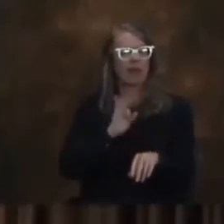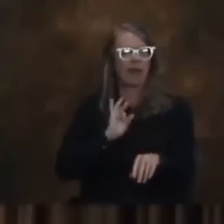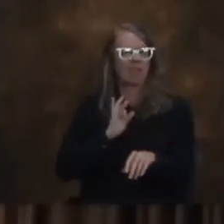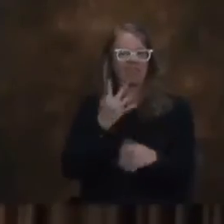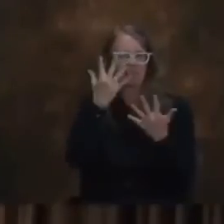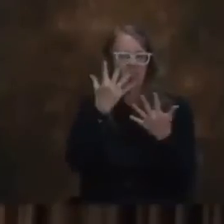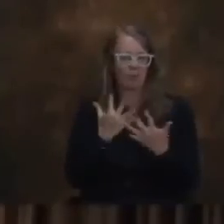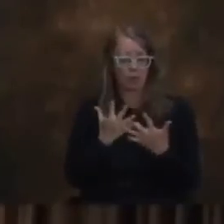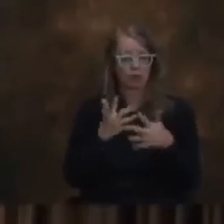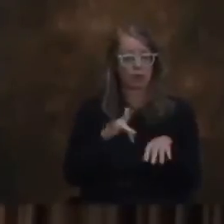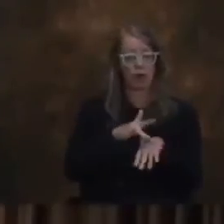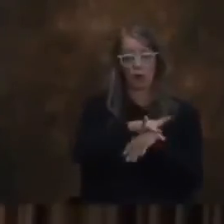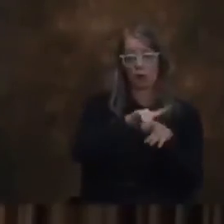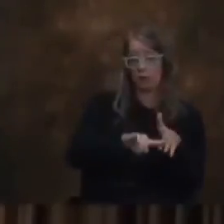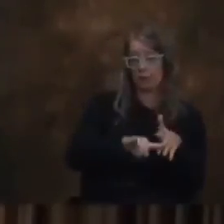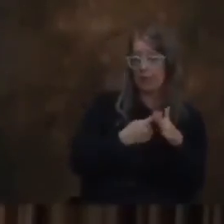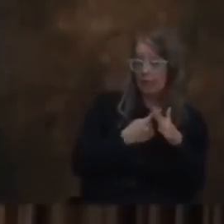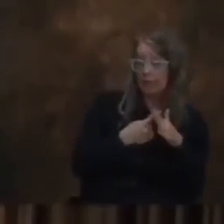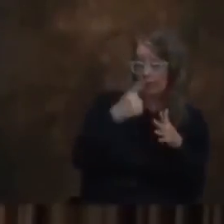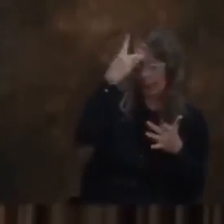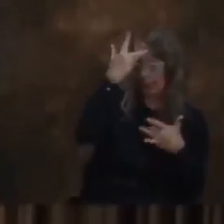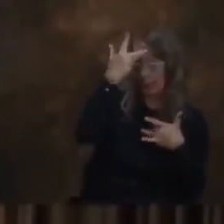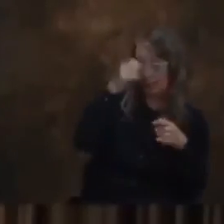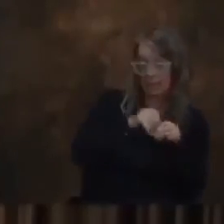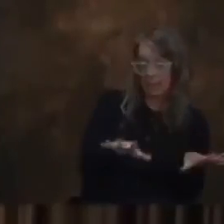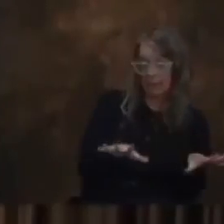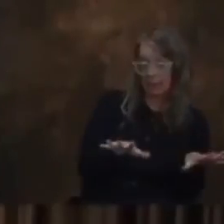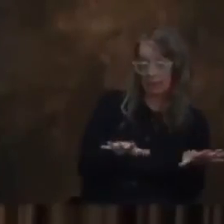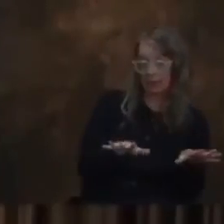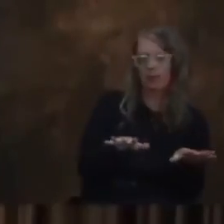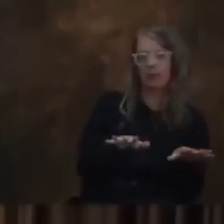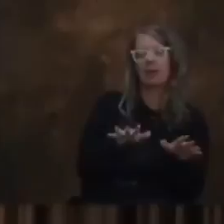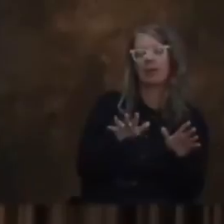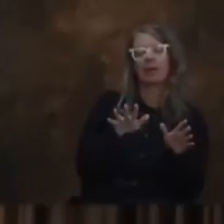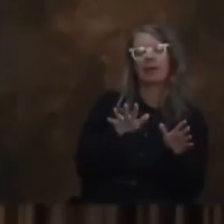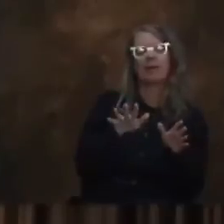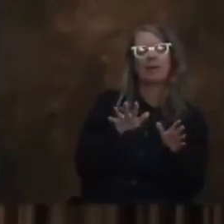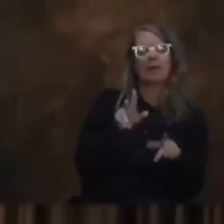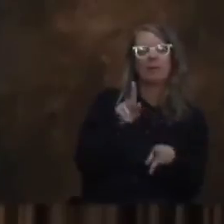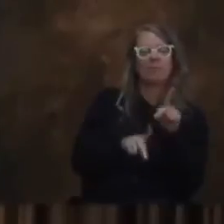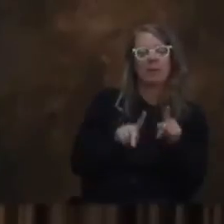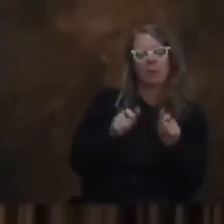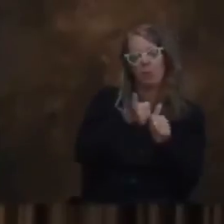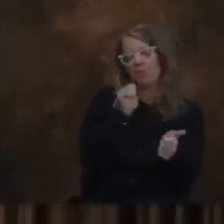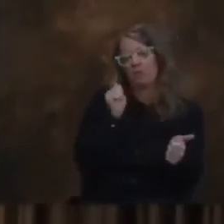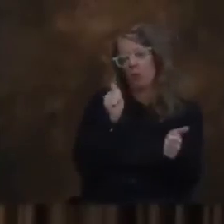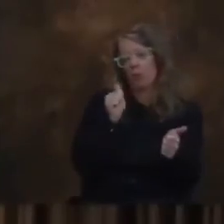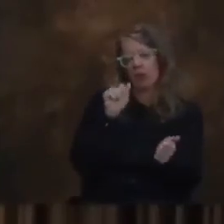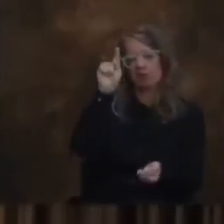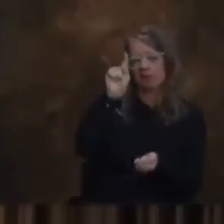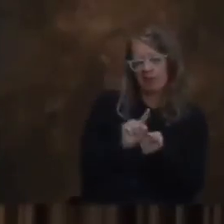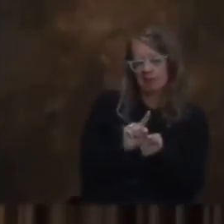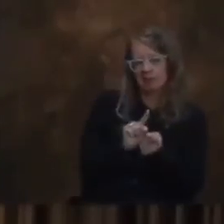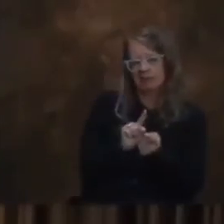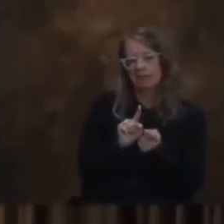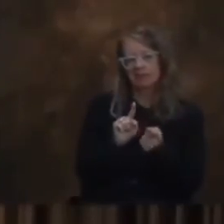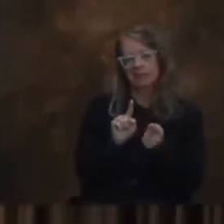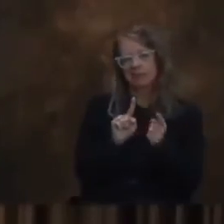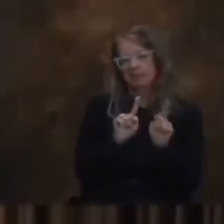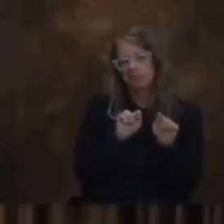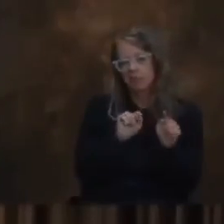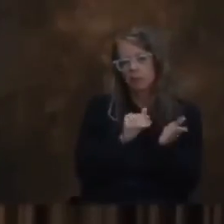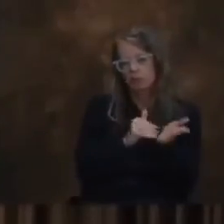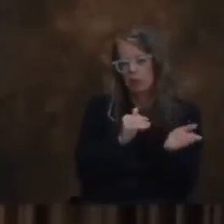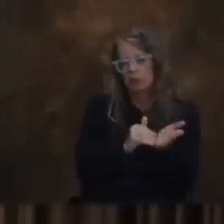una demanda ma menor de servicios de salud la gente decidió